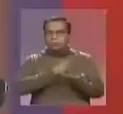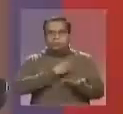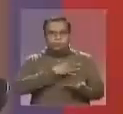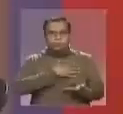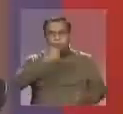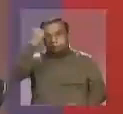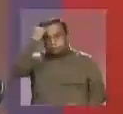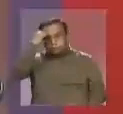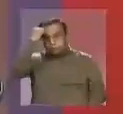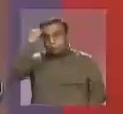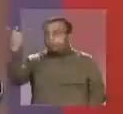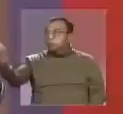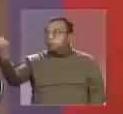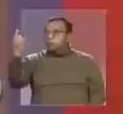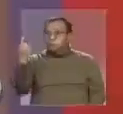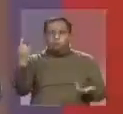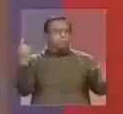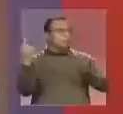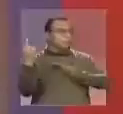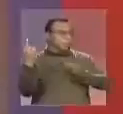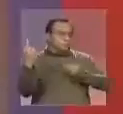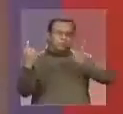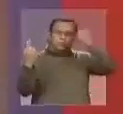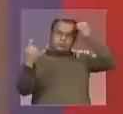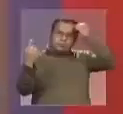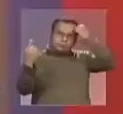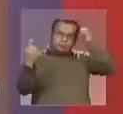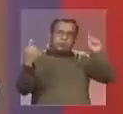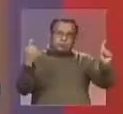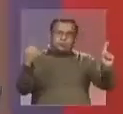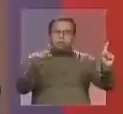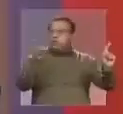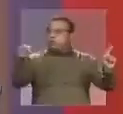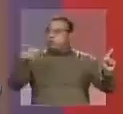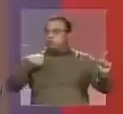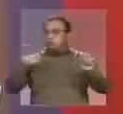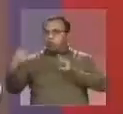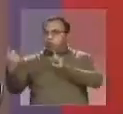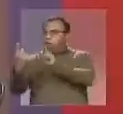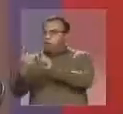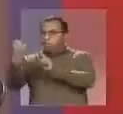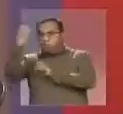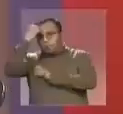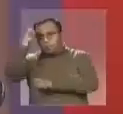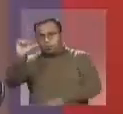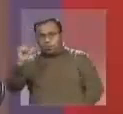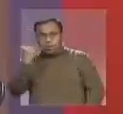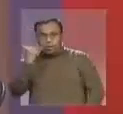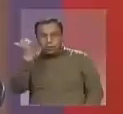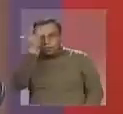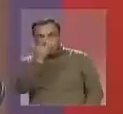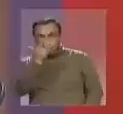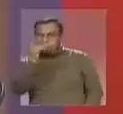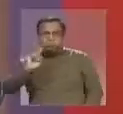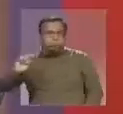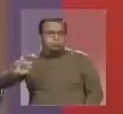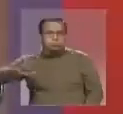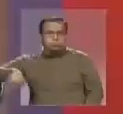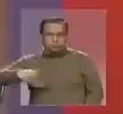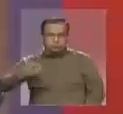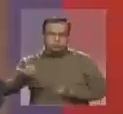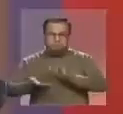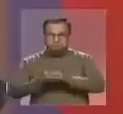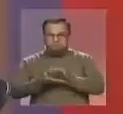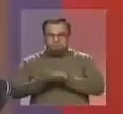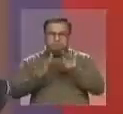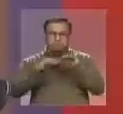una profesora afro, aunque mi mamá, por ejemplo, es docente, pero ahí se ve la importancia de que haya esa educación desde los